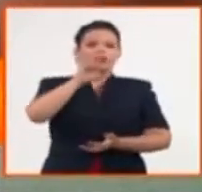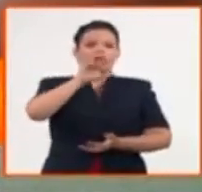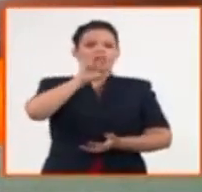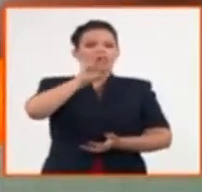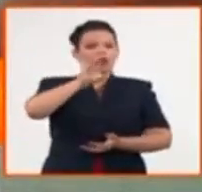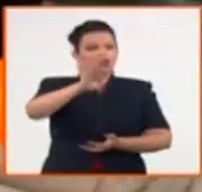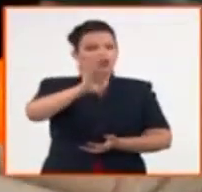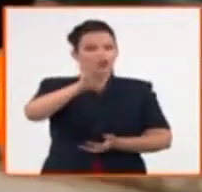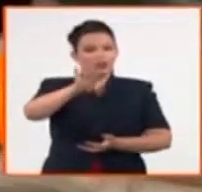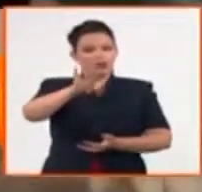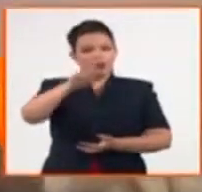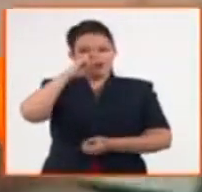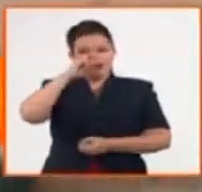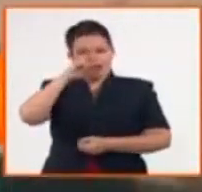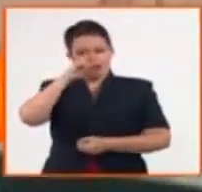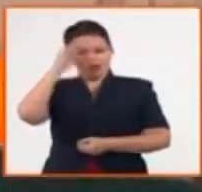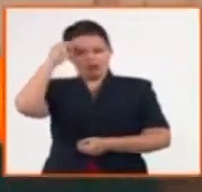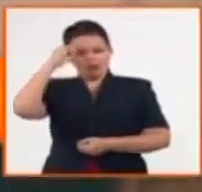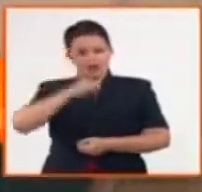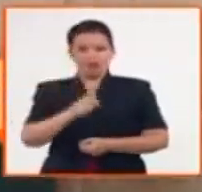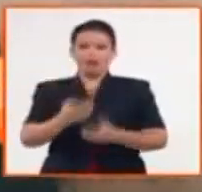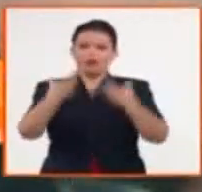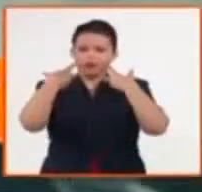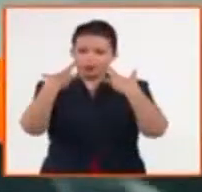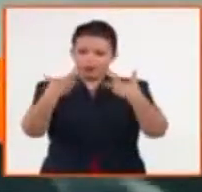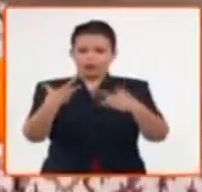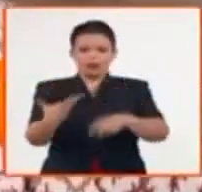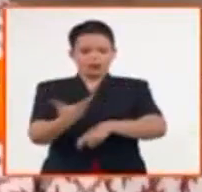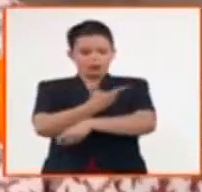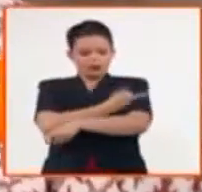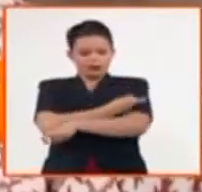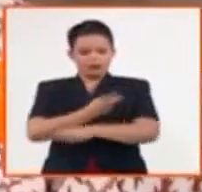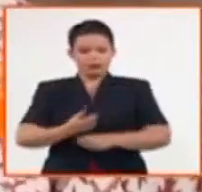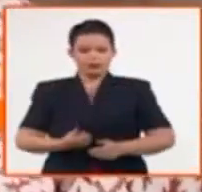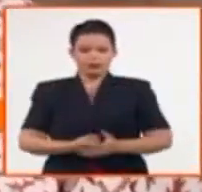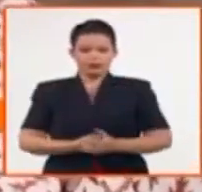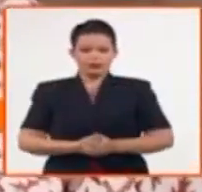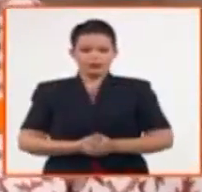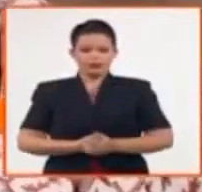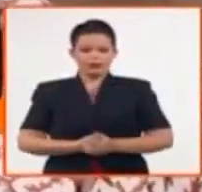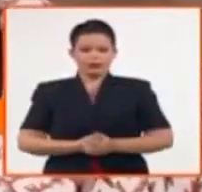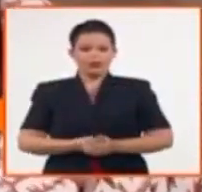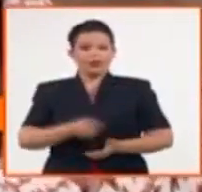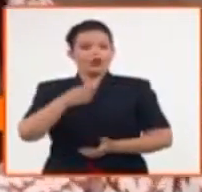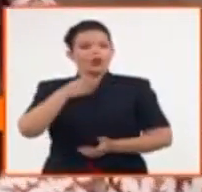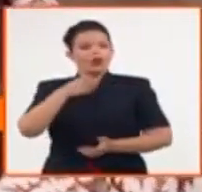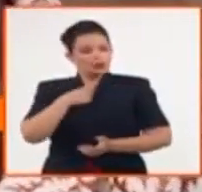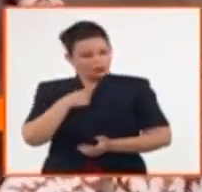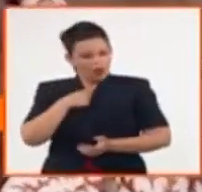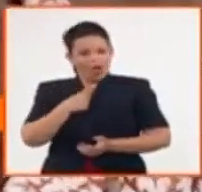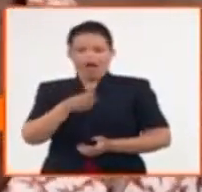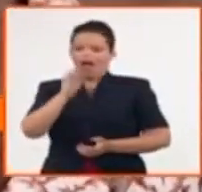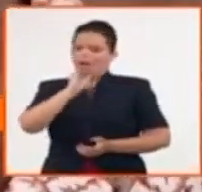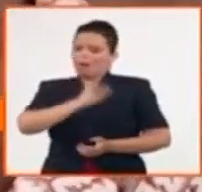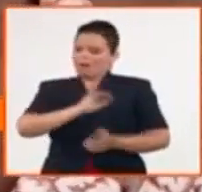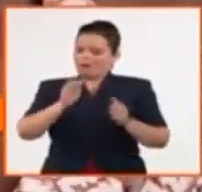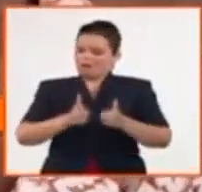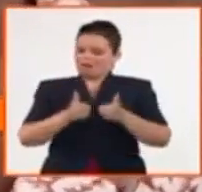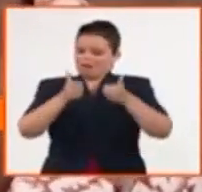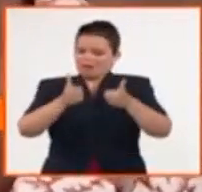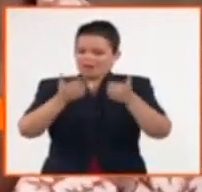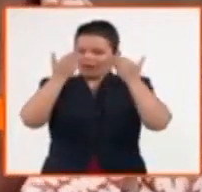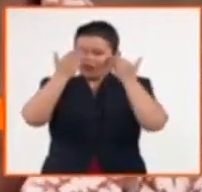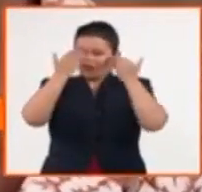de la importancia de la inmunización. Me siento muy bien, muy agradecida de todo lo que nos han hecho y